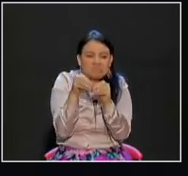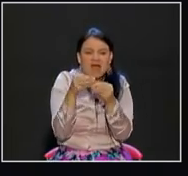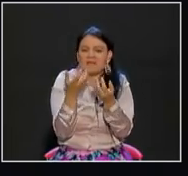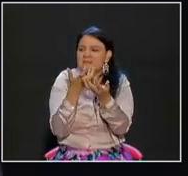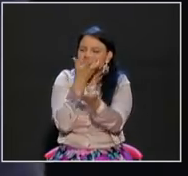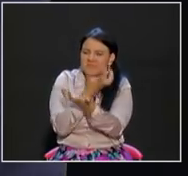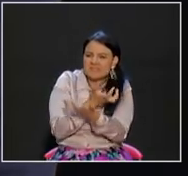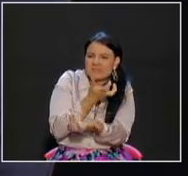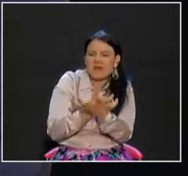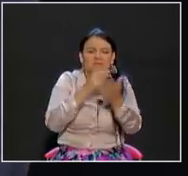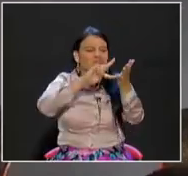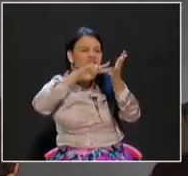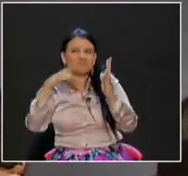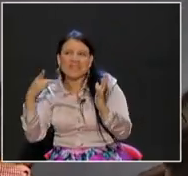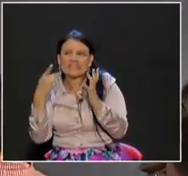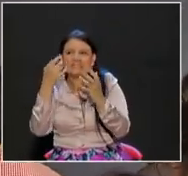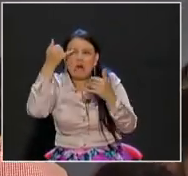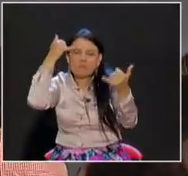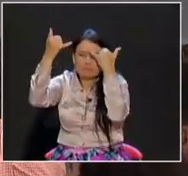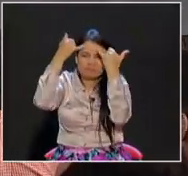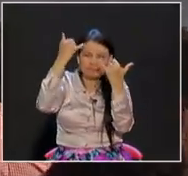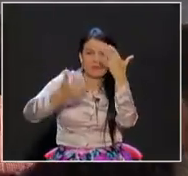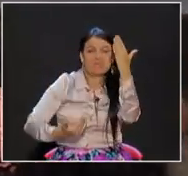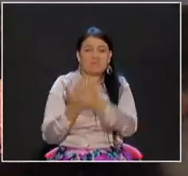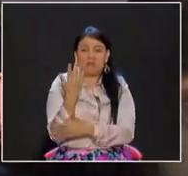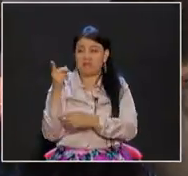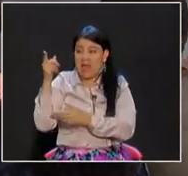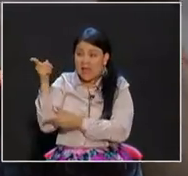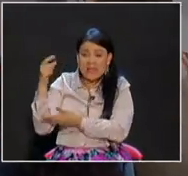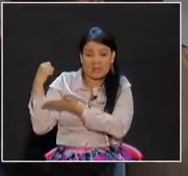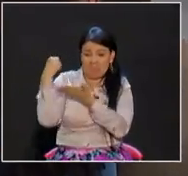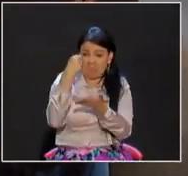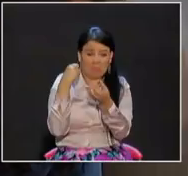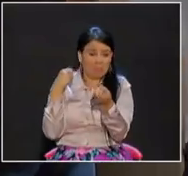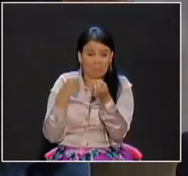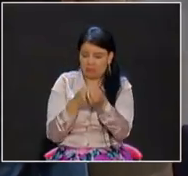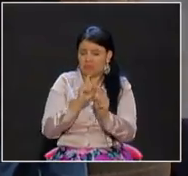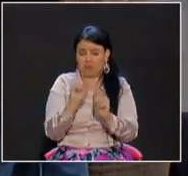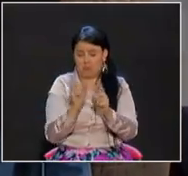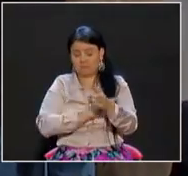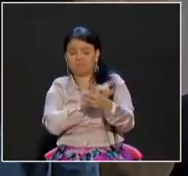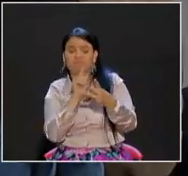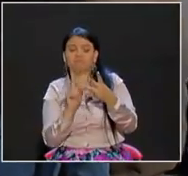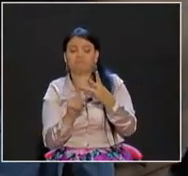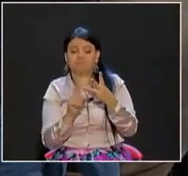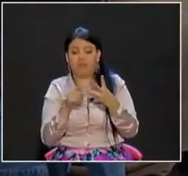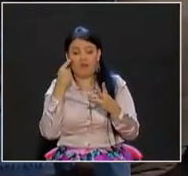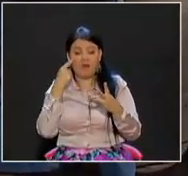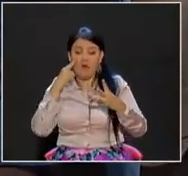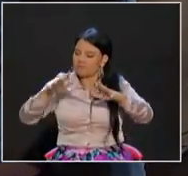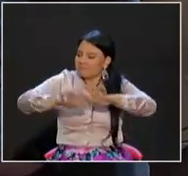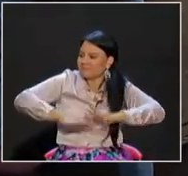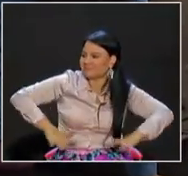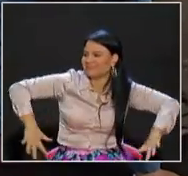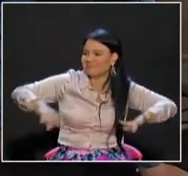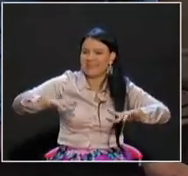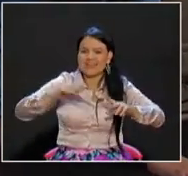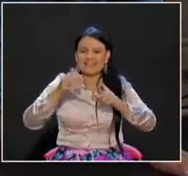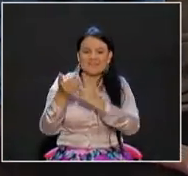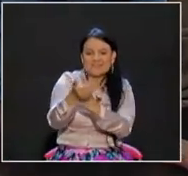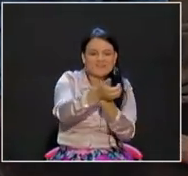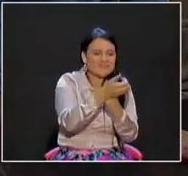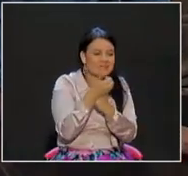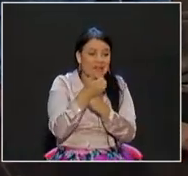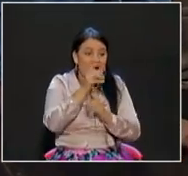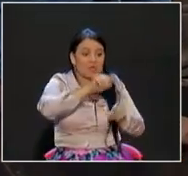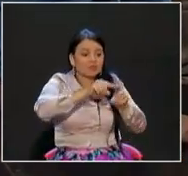pero sobre todo cultura cultura también no los apoyo 3 un programa tan lindo como entornos protectores que es los chicos y las chicas que están